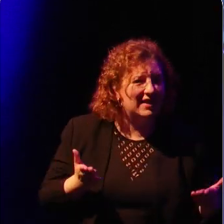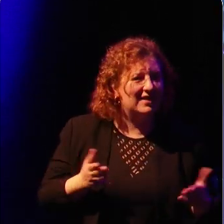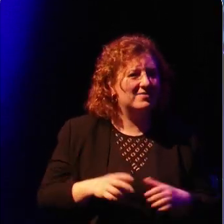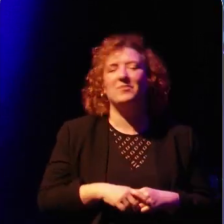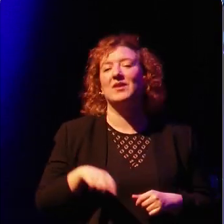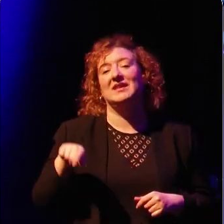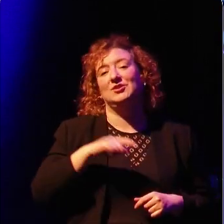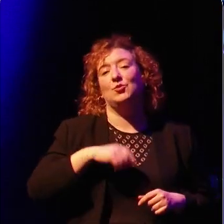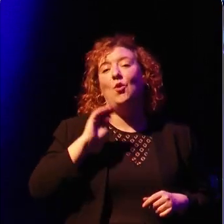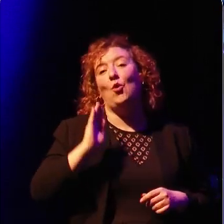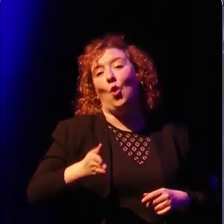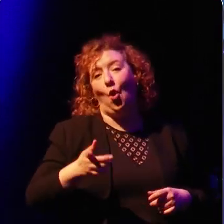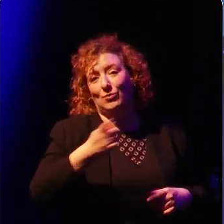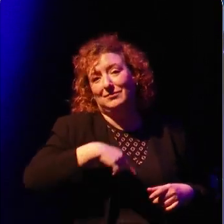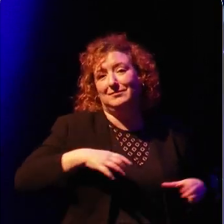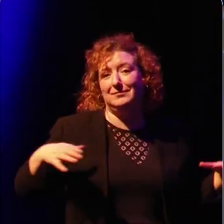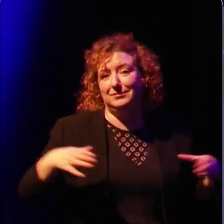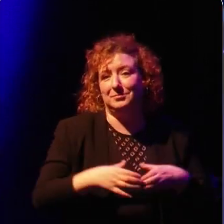Espero que